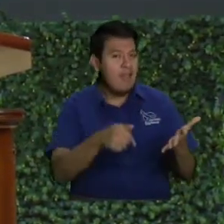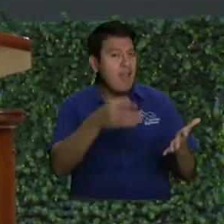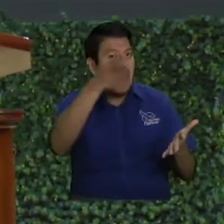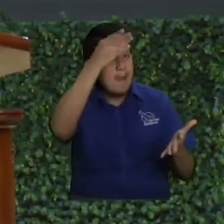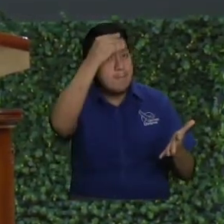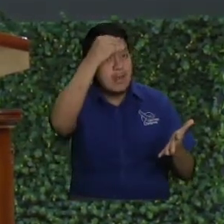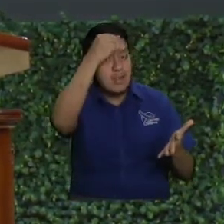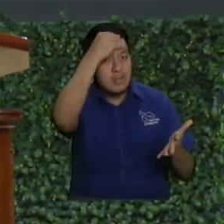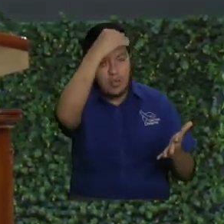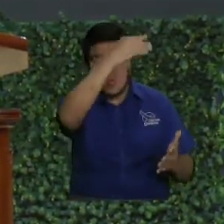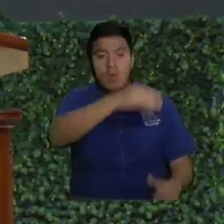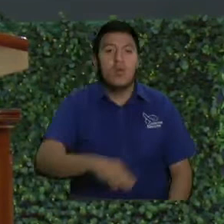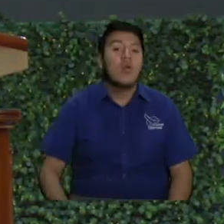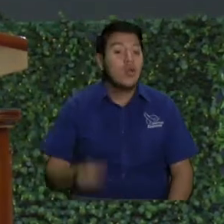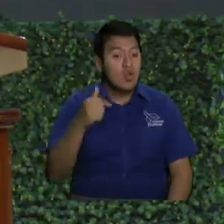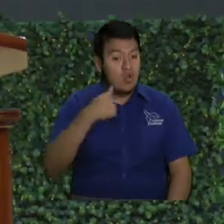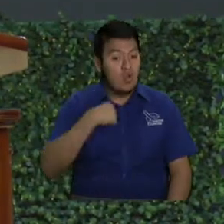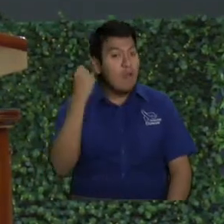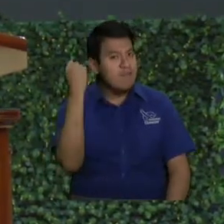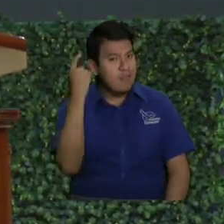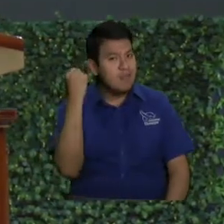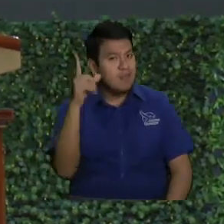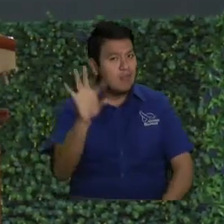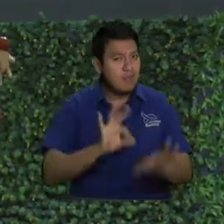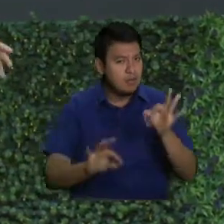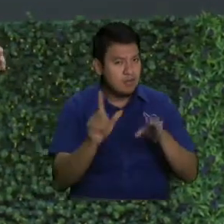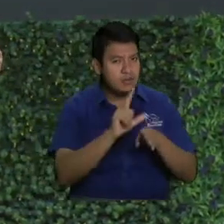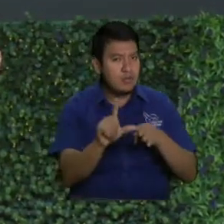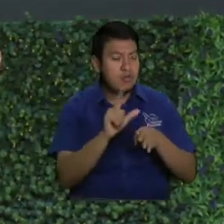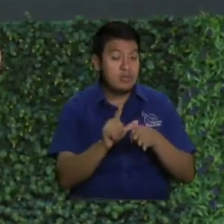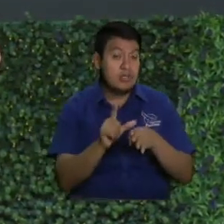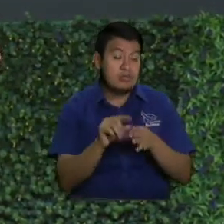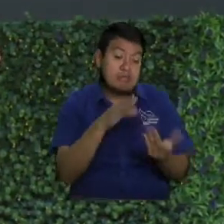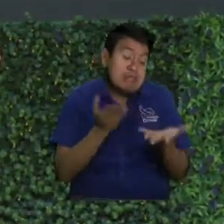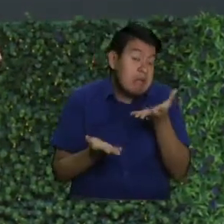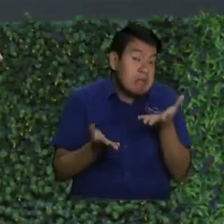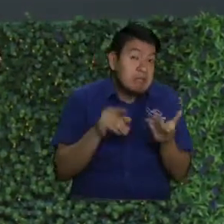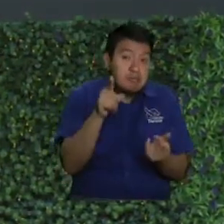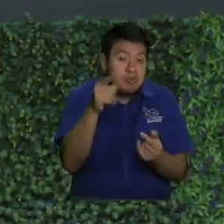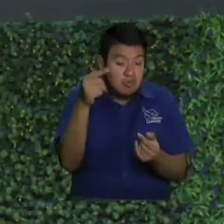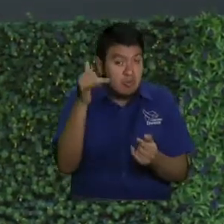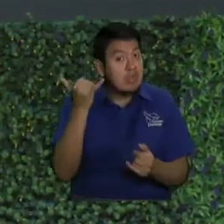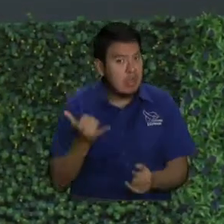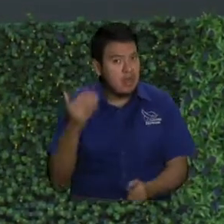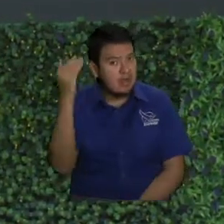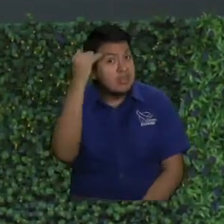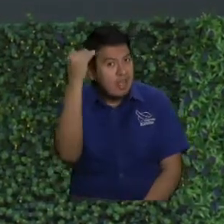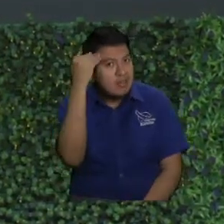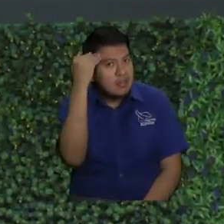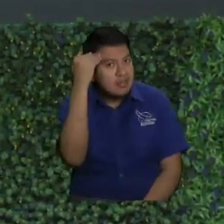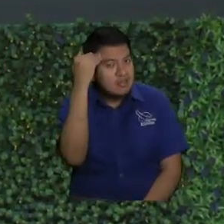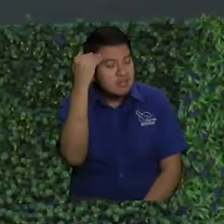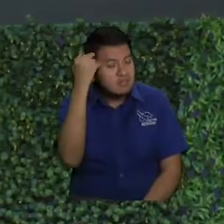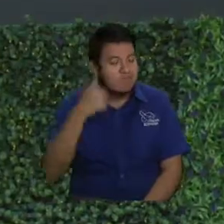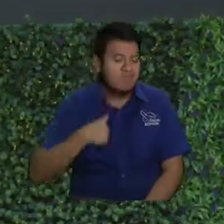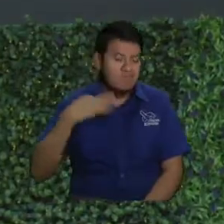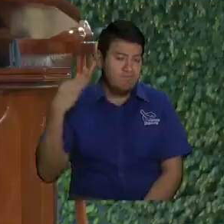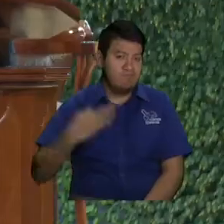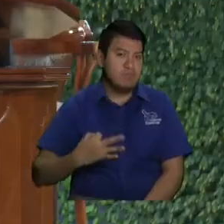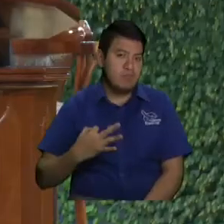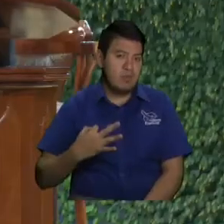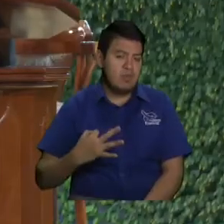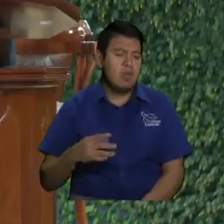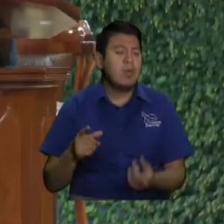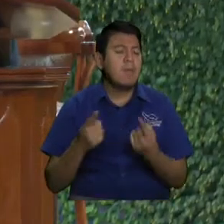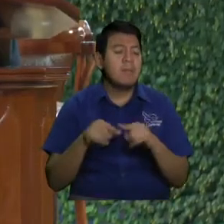base a eso, he ido entendiendo algunas cosas. Usted también, tal vez ya las sabe, estoy casi seguro, pero se